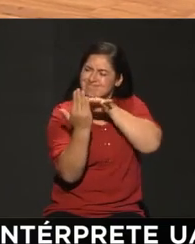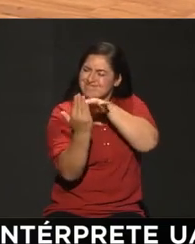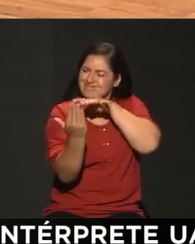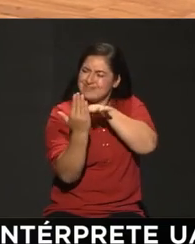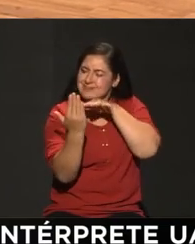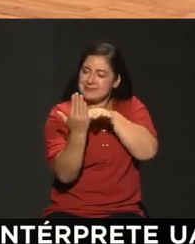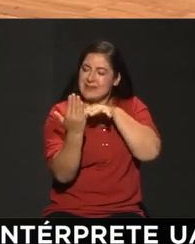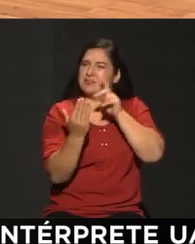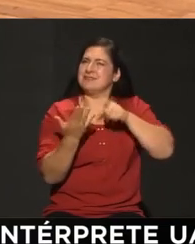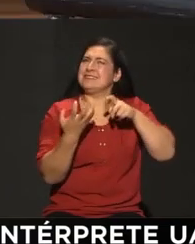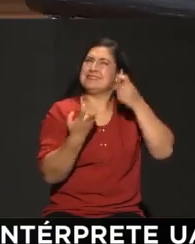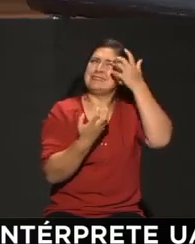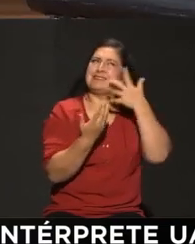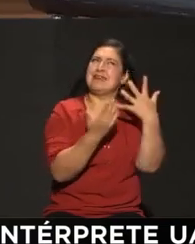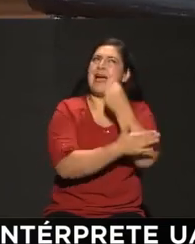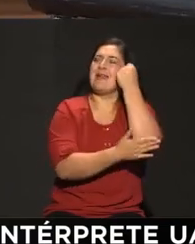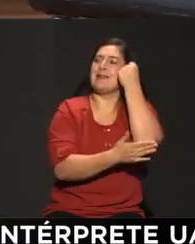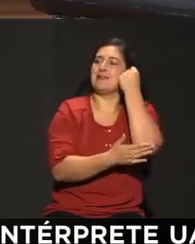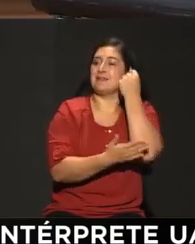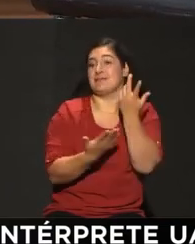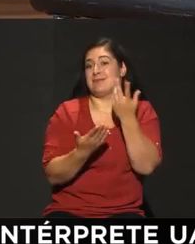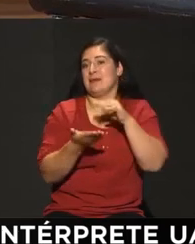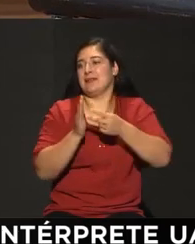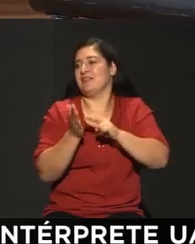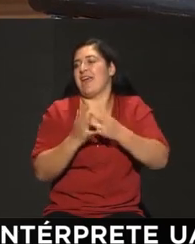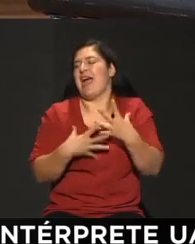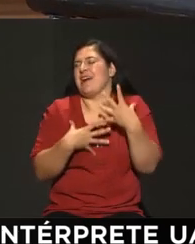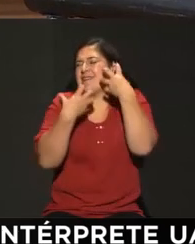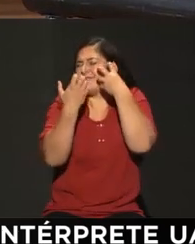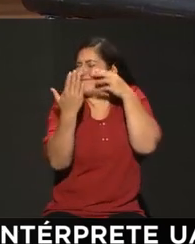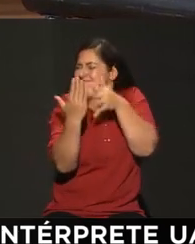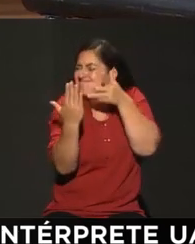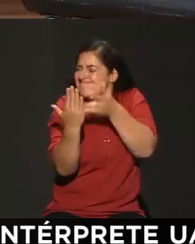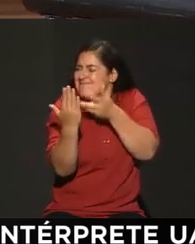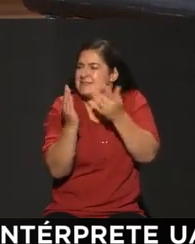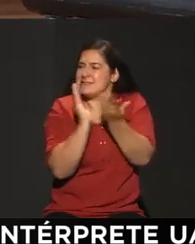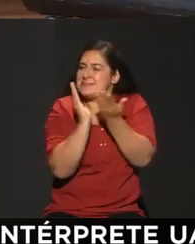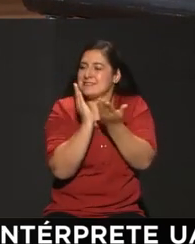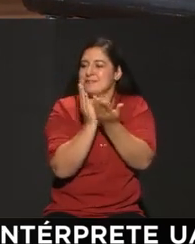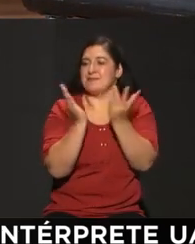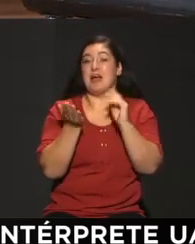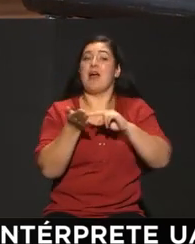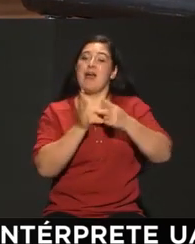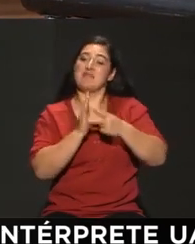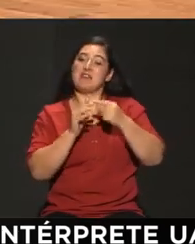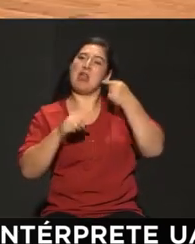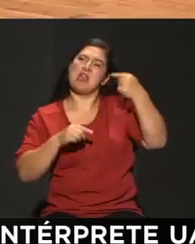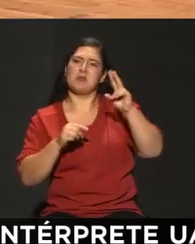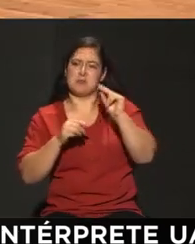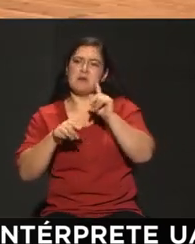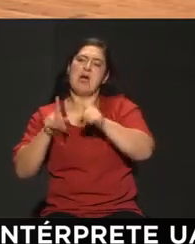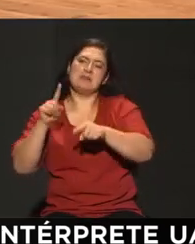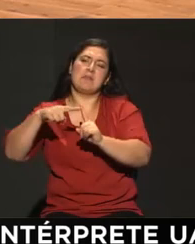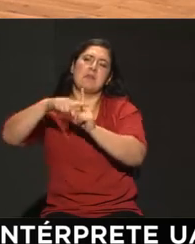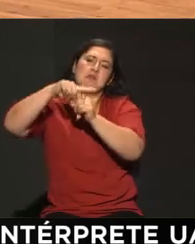que esté realizando en mi colegio, ¿cierto? No siempre estos términos son asociados con temas negativos, también lo podemos poner en positivo. Correcto. Y lo que